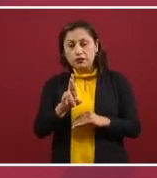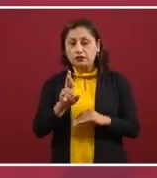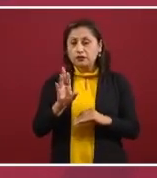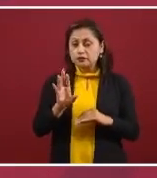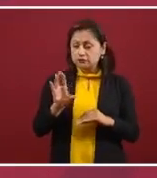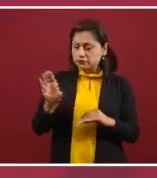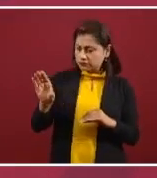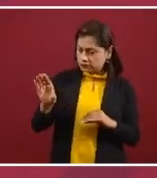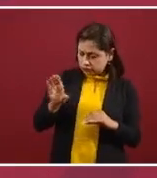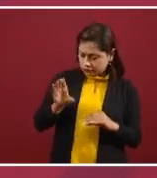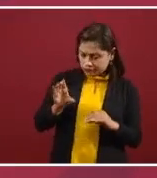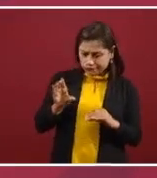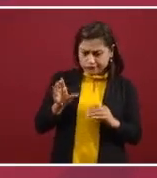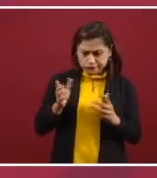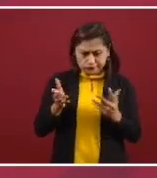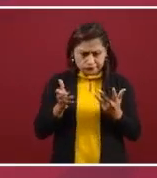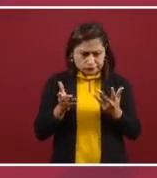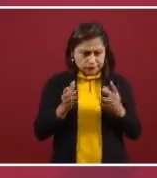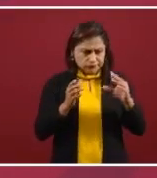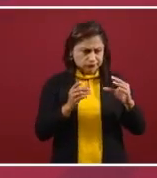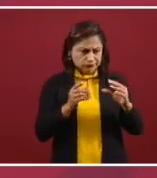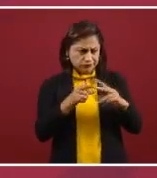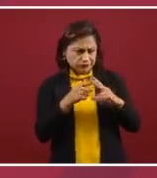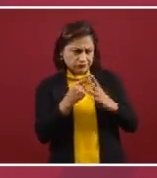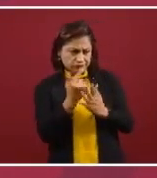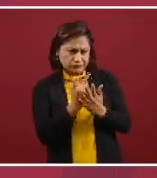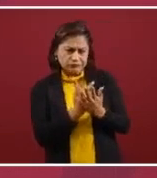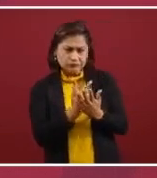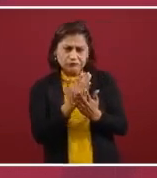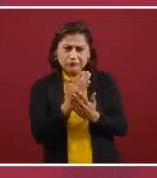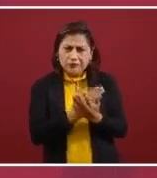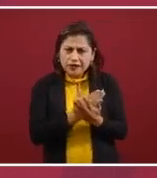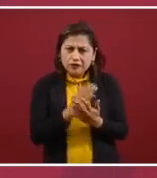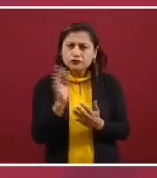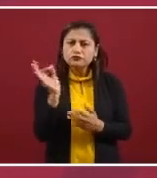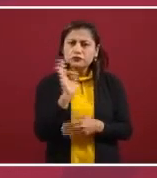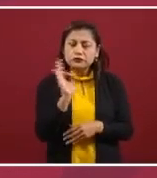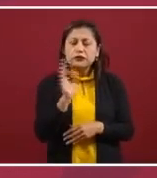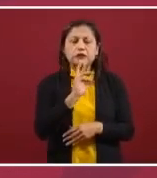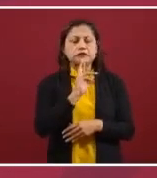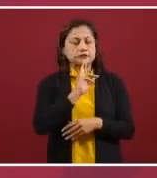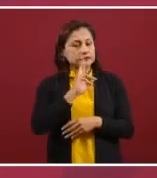posible, calcular menos, porque es mejor.